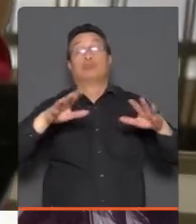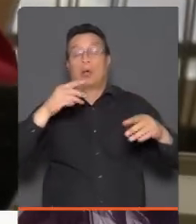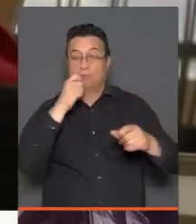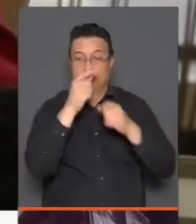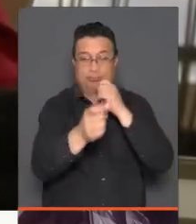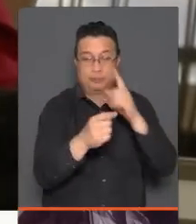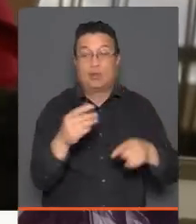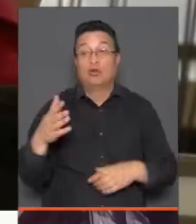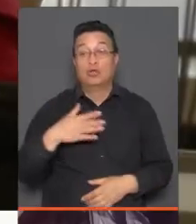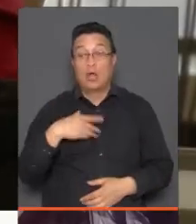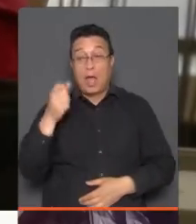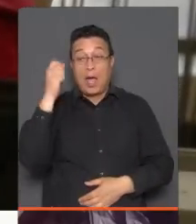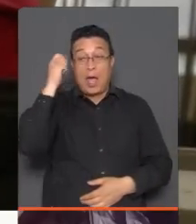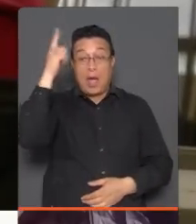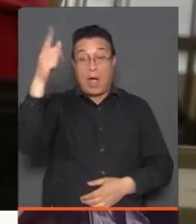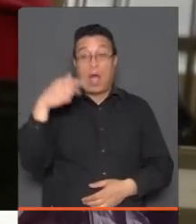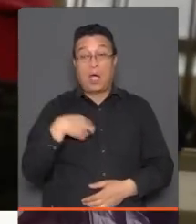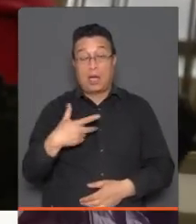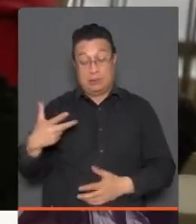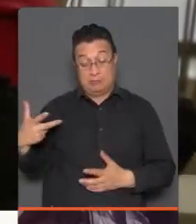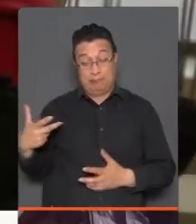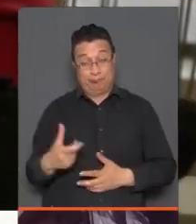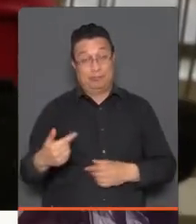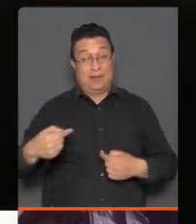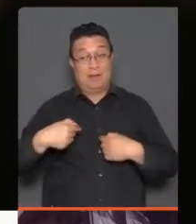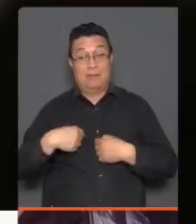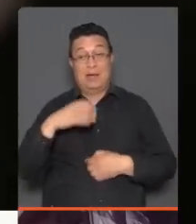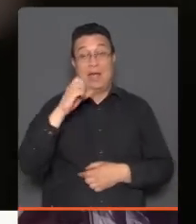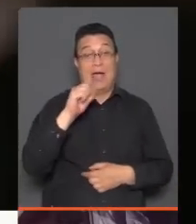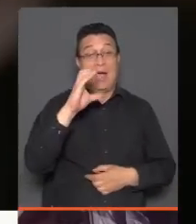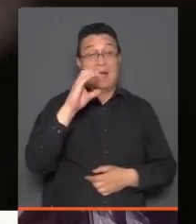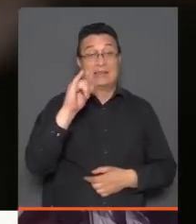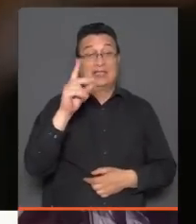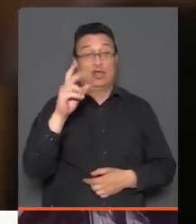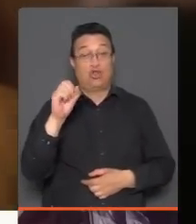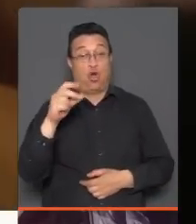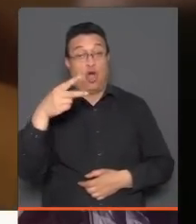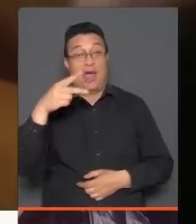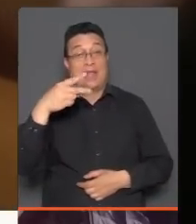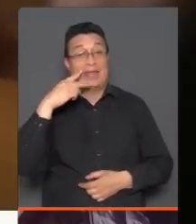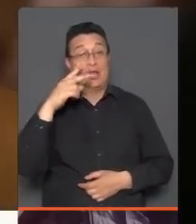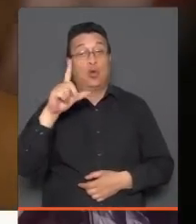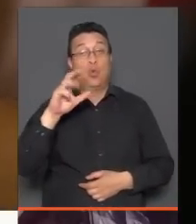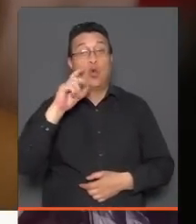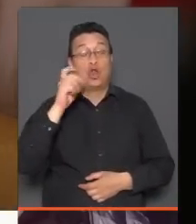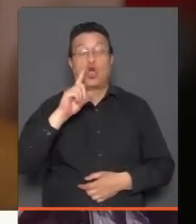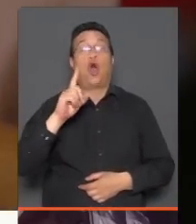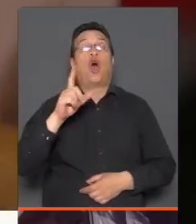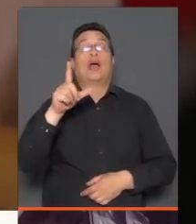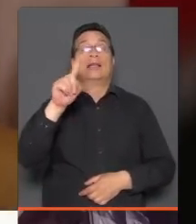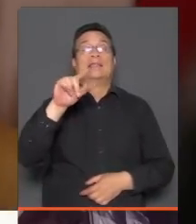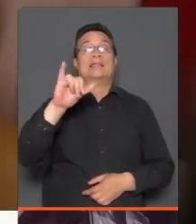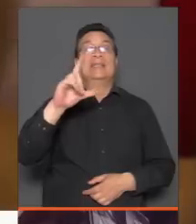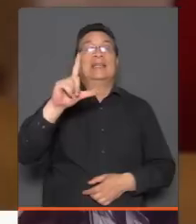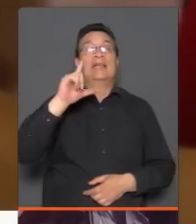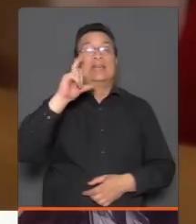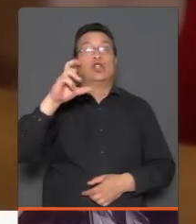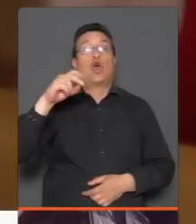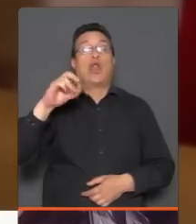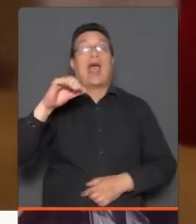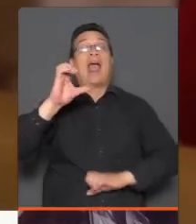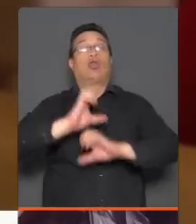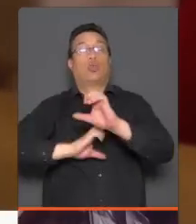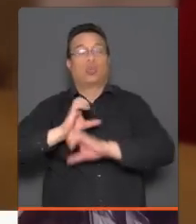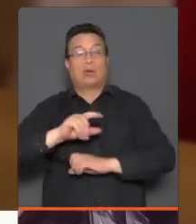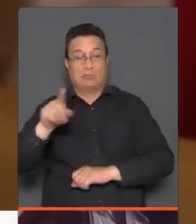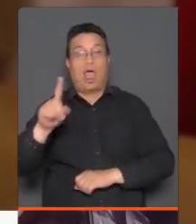que lo que me habían inyectado no era hialurónico, sino que silicón industrial. Lo que pasa es que ellos tenían título en